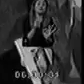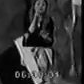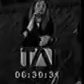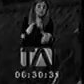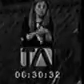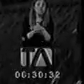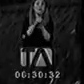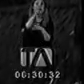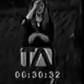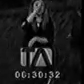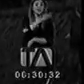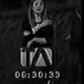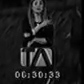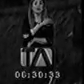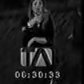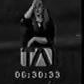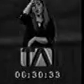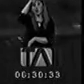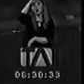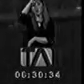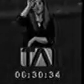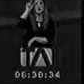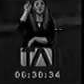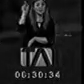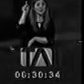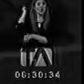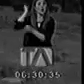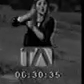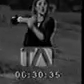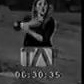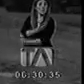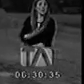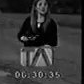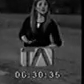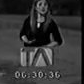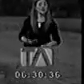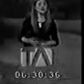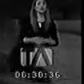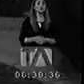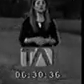de Fuerzas Armadas en un hospital fue disposición de gobierno.